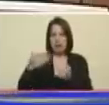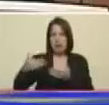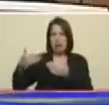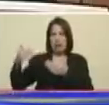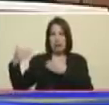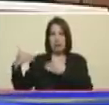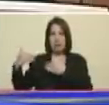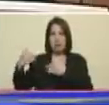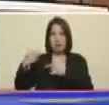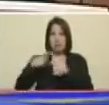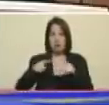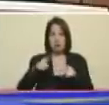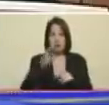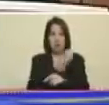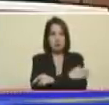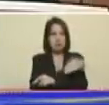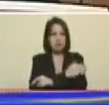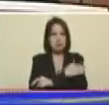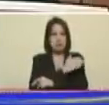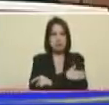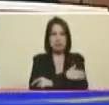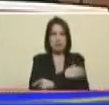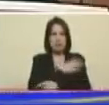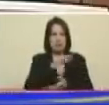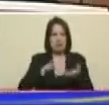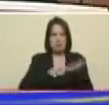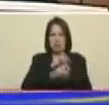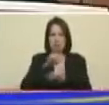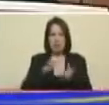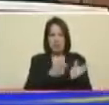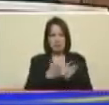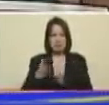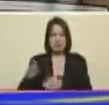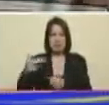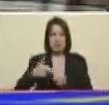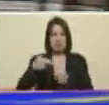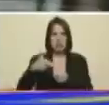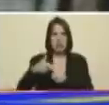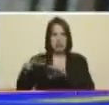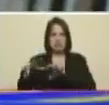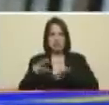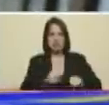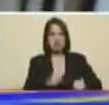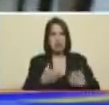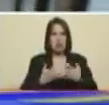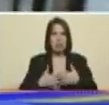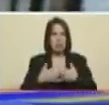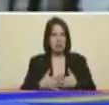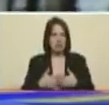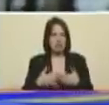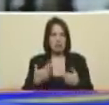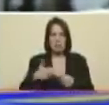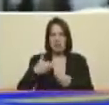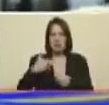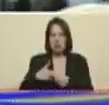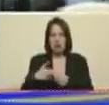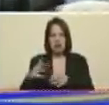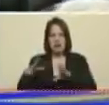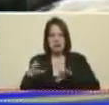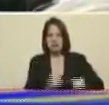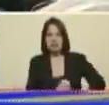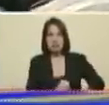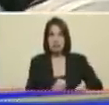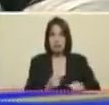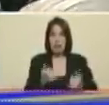de la oligarquía petrolera y el sabotaje petrolero abierto, público, no como el que